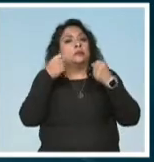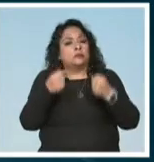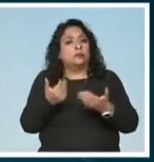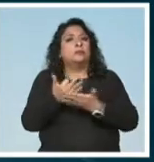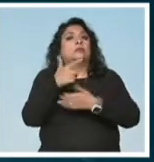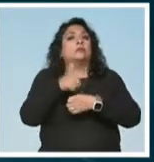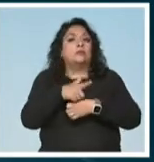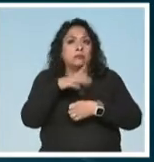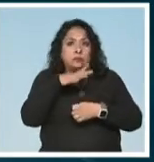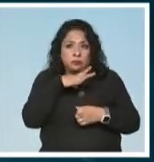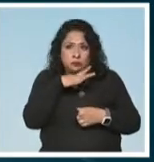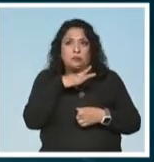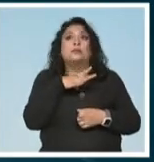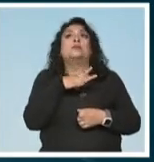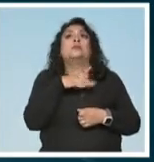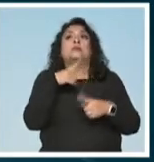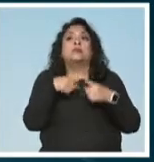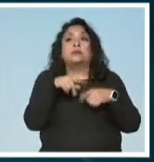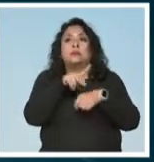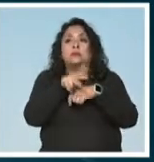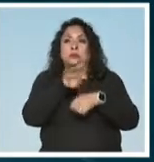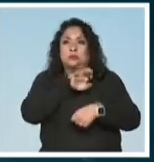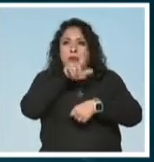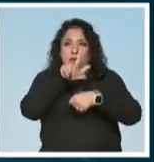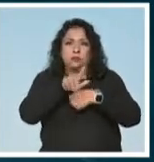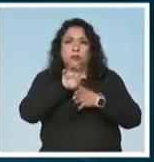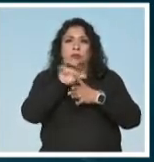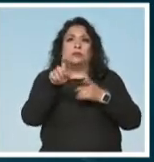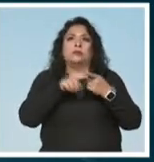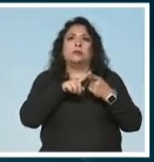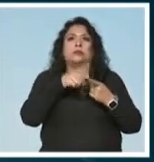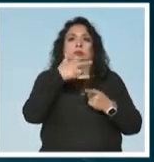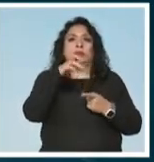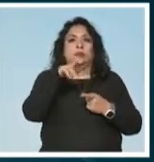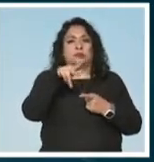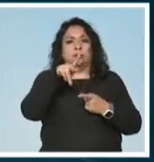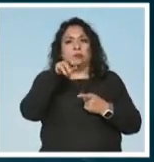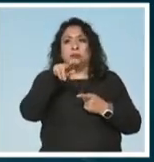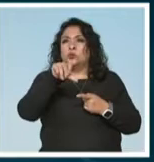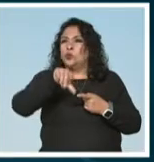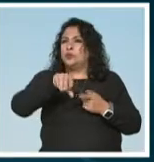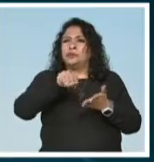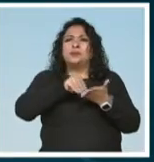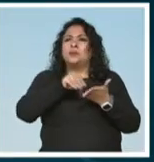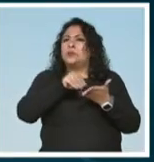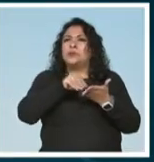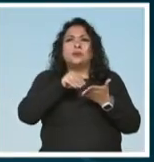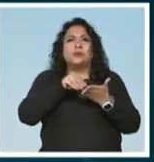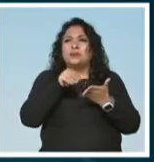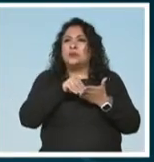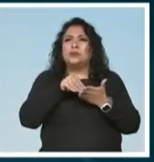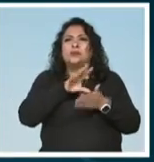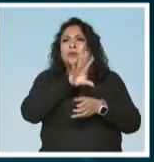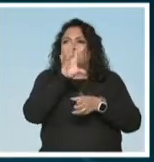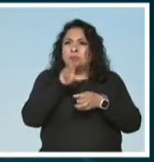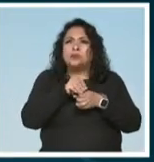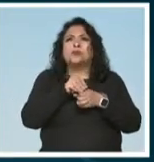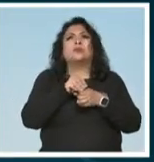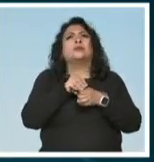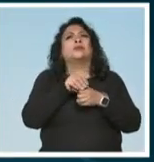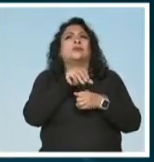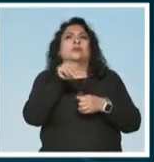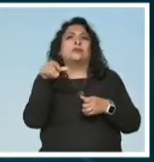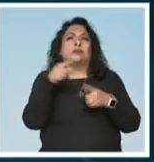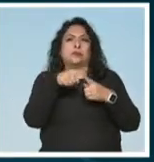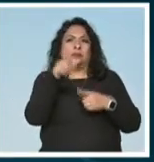nacional que han alcanzado a entidades especiales como Hong Kong, que aunque todavía no regresa a la esfera absoluta de influencia